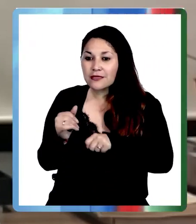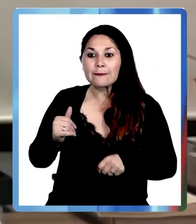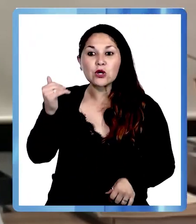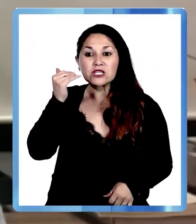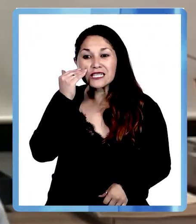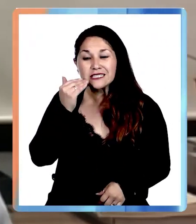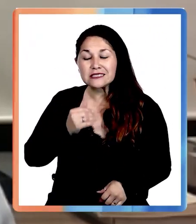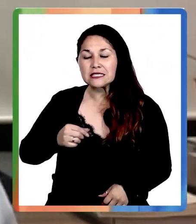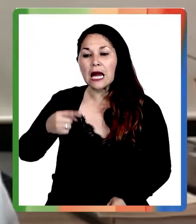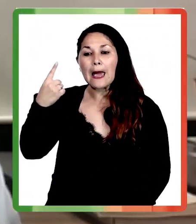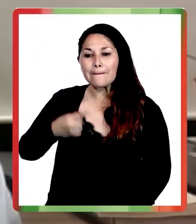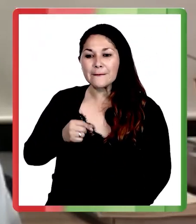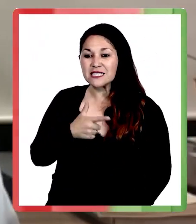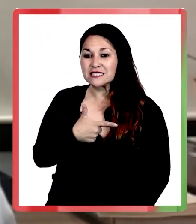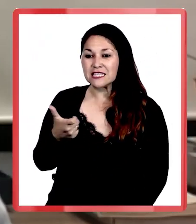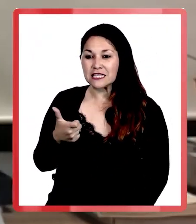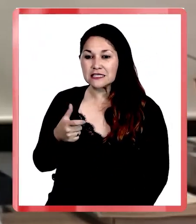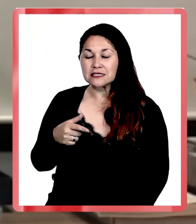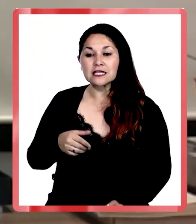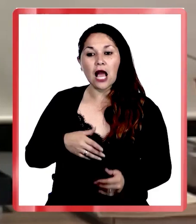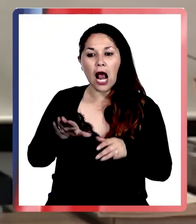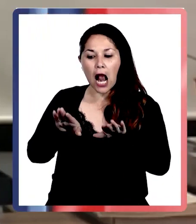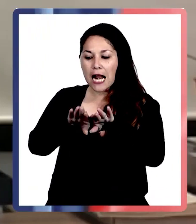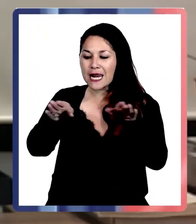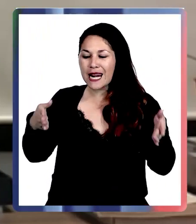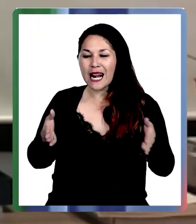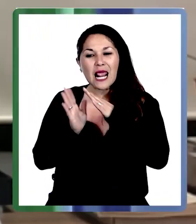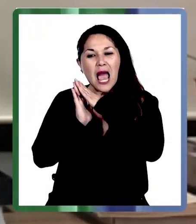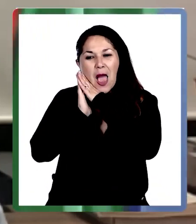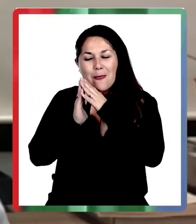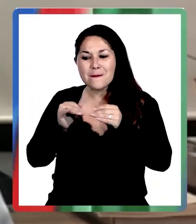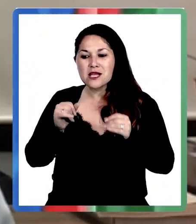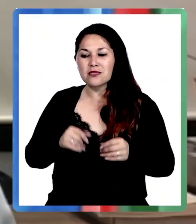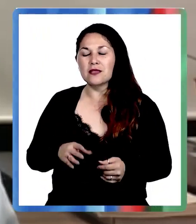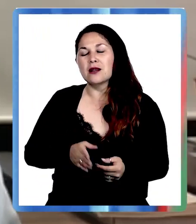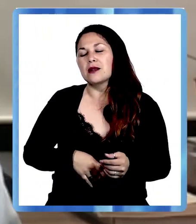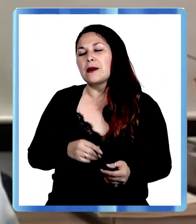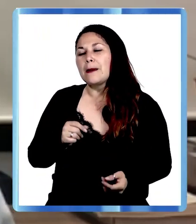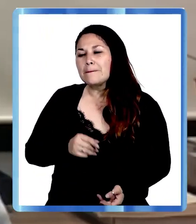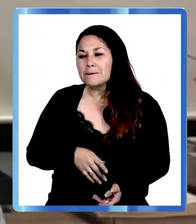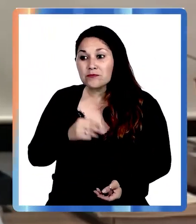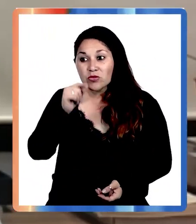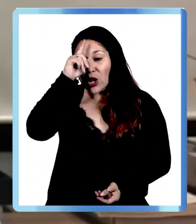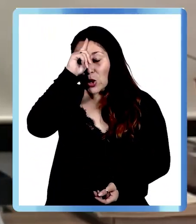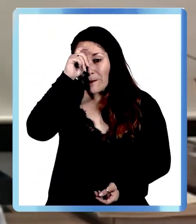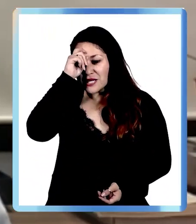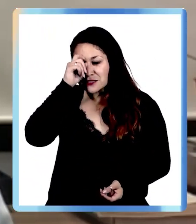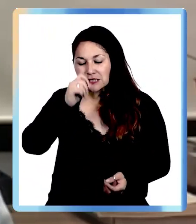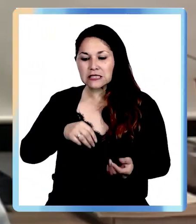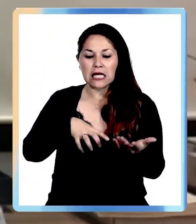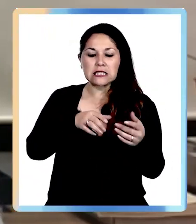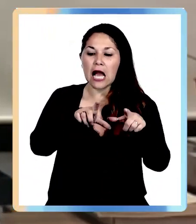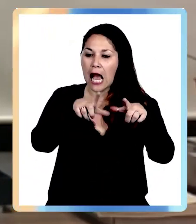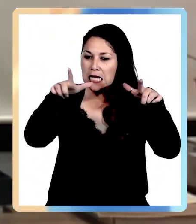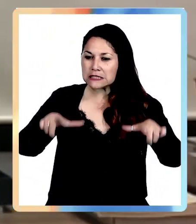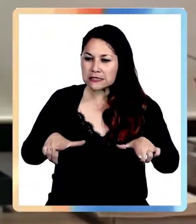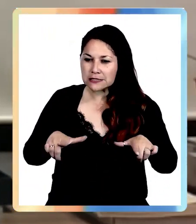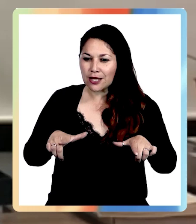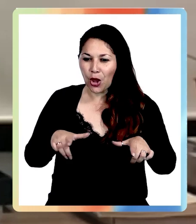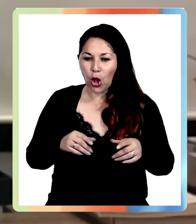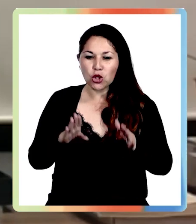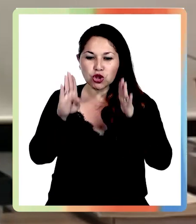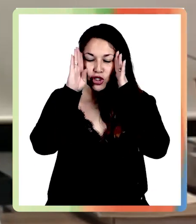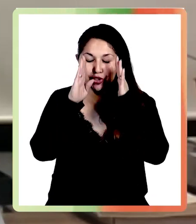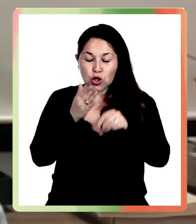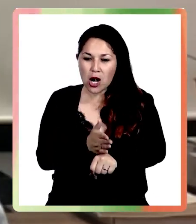más de 1.700 camas, adelantamos la entrega de hospitales, adelantamos la entrega de más de 80 centros de atención